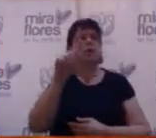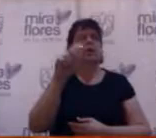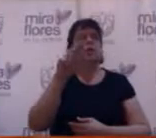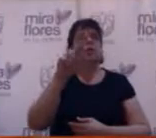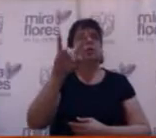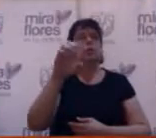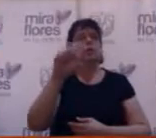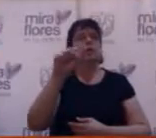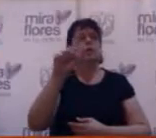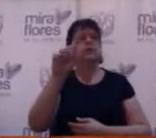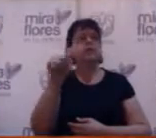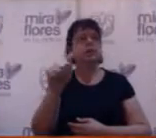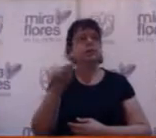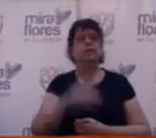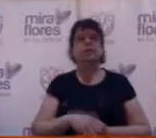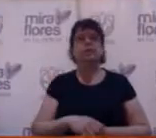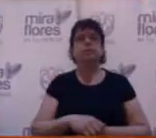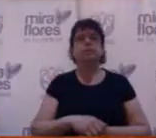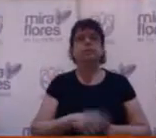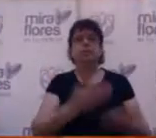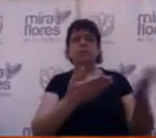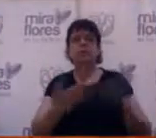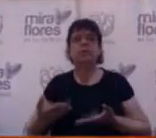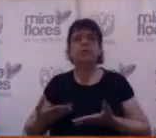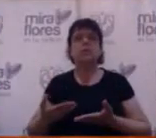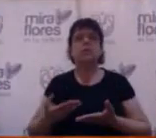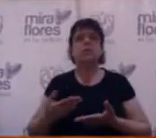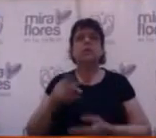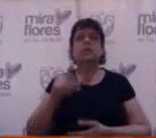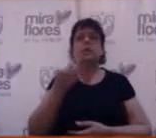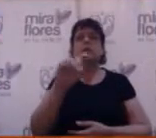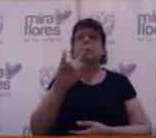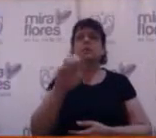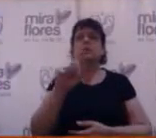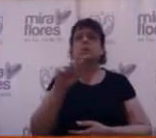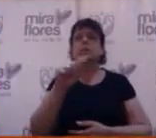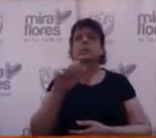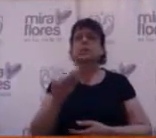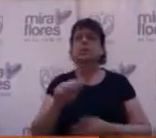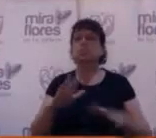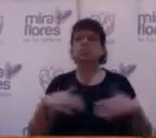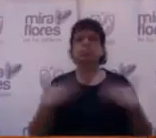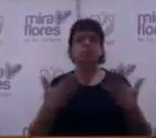Planificación y Presupuesto. Adelante, por favor, señor Tuesta. Tiene usted el uso de la palabra.